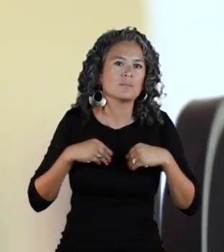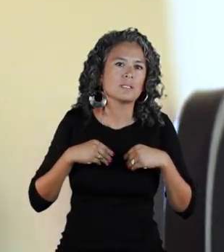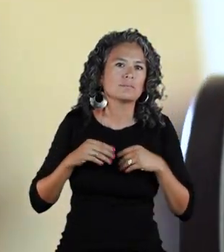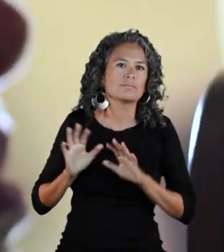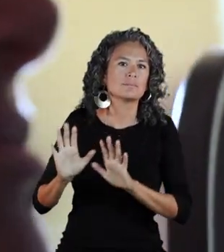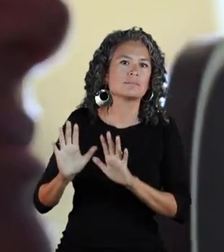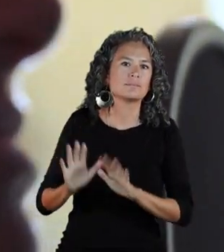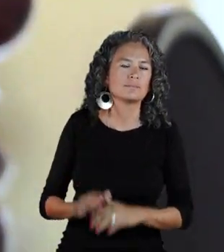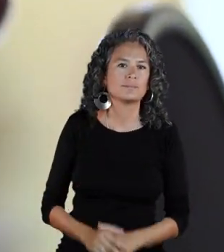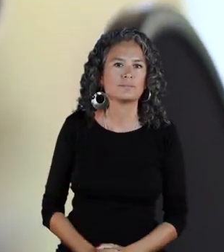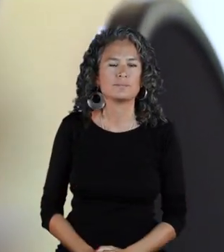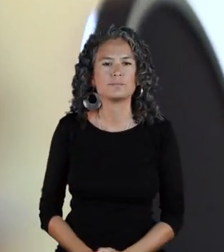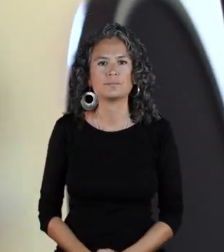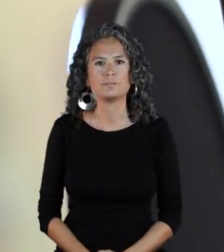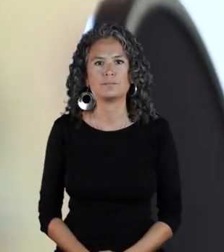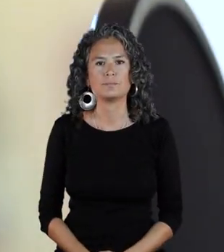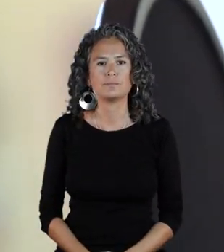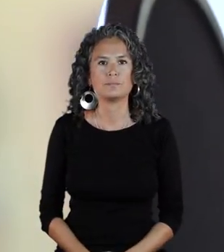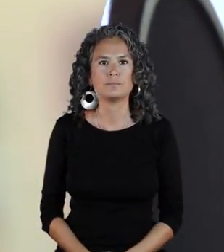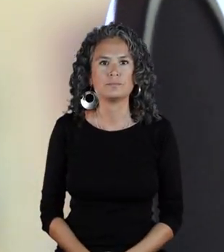acepté eso.